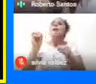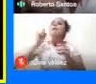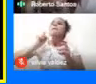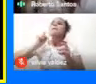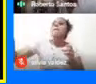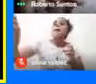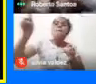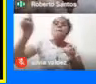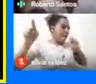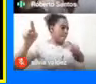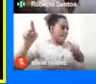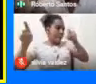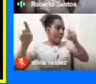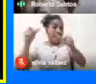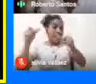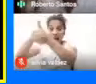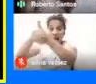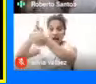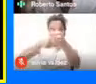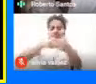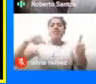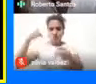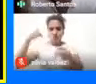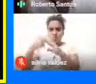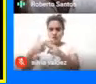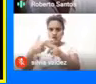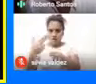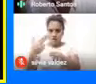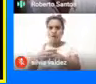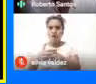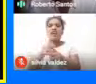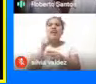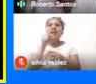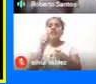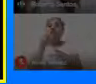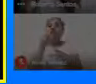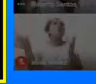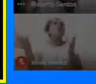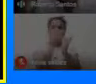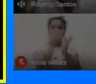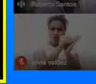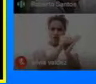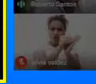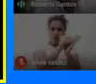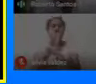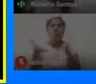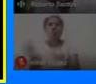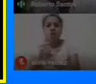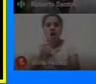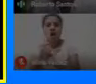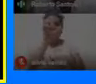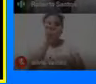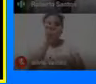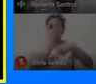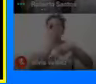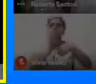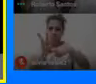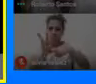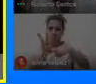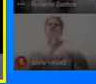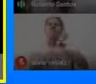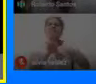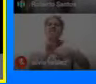Tiene un nombre Esto Toda esta información La encuentran ustedes En la página En la página De los módulos De la ruta